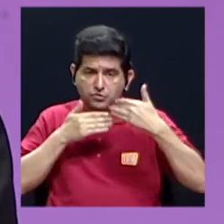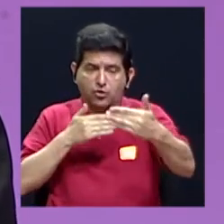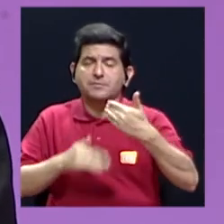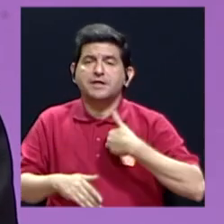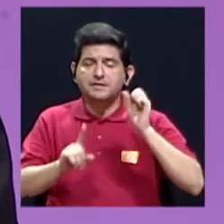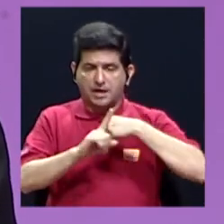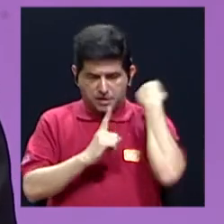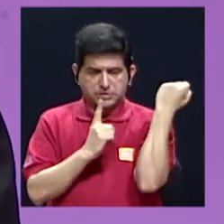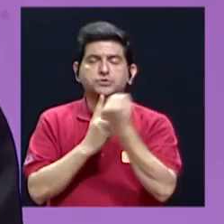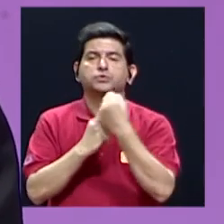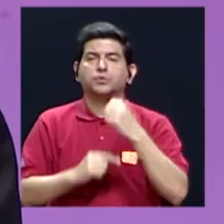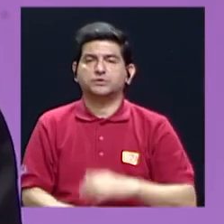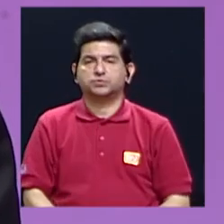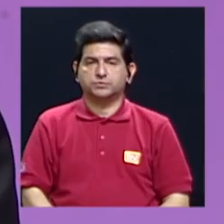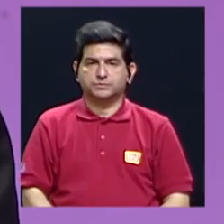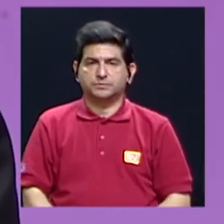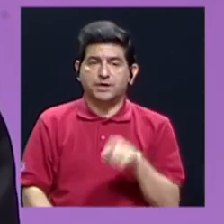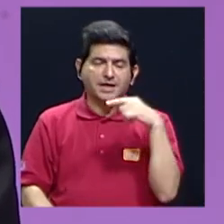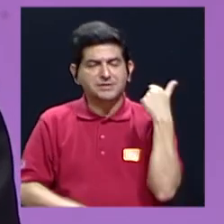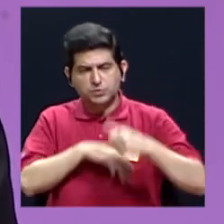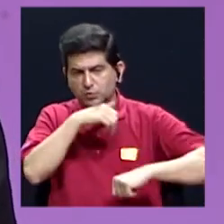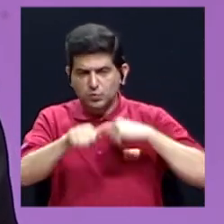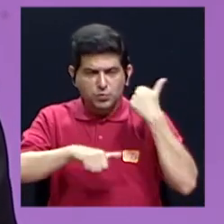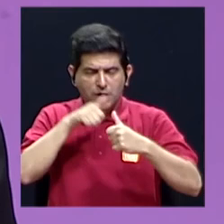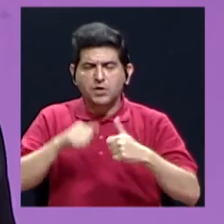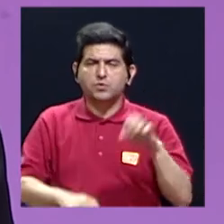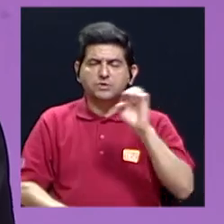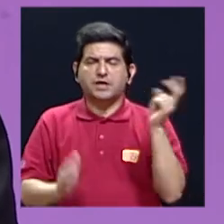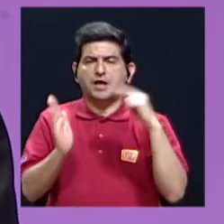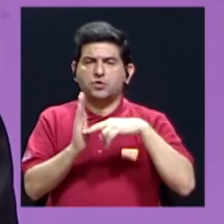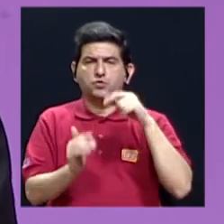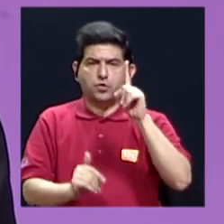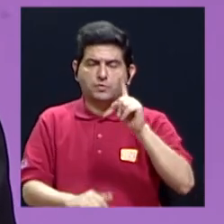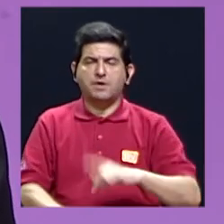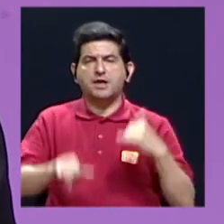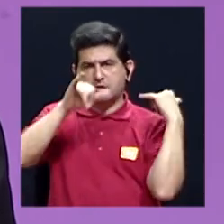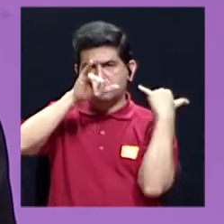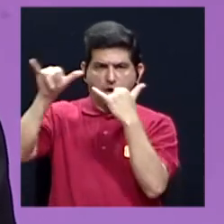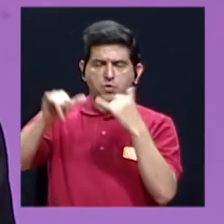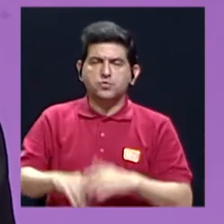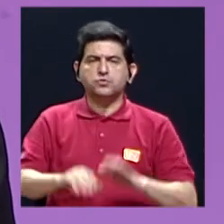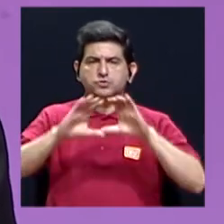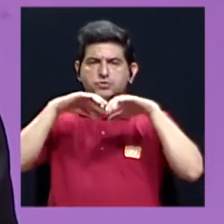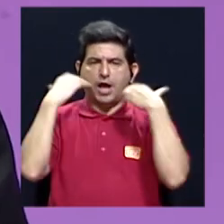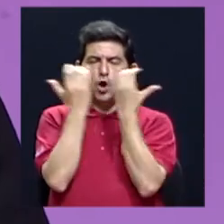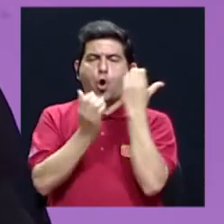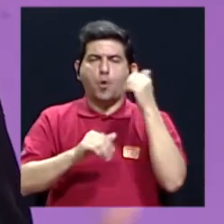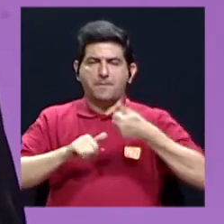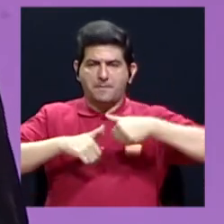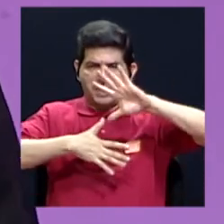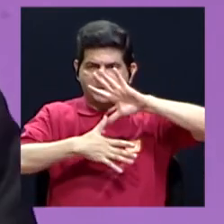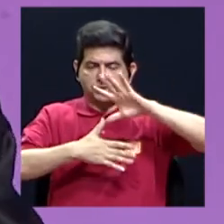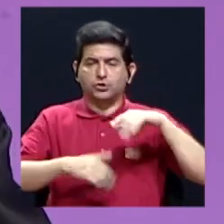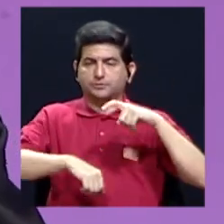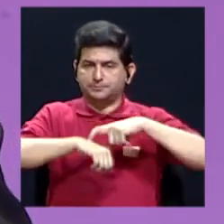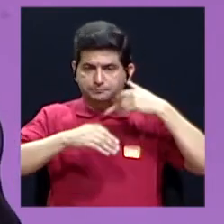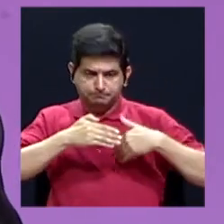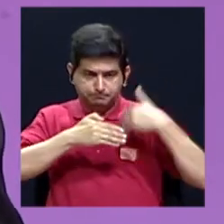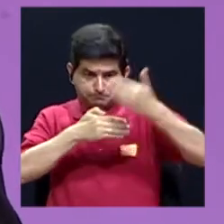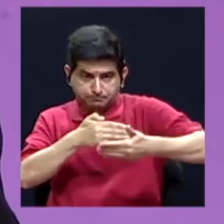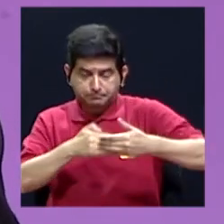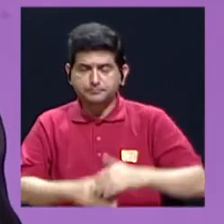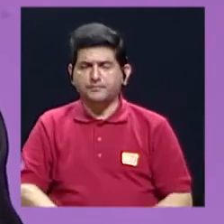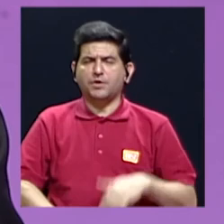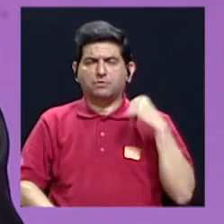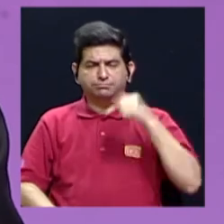esta situación, esta lucha. Fue en enero del 2001 que se puso la denuncia ante la Comisión Interamericana, y desde esa época se viene